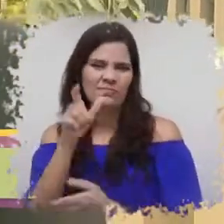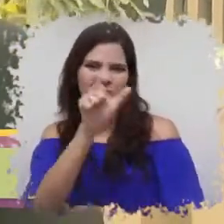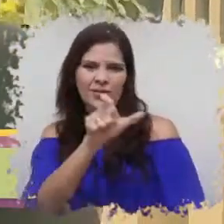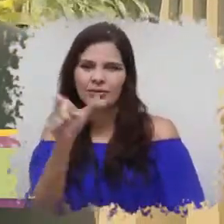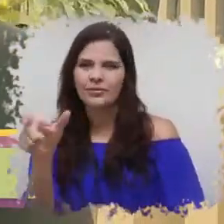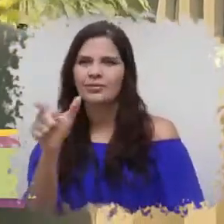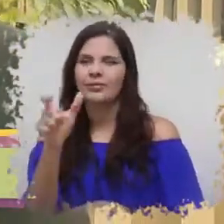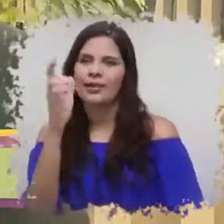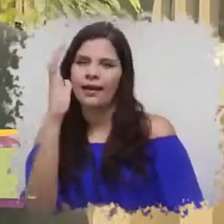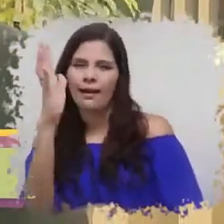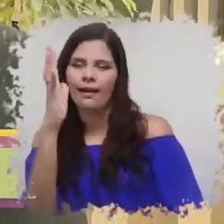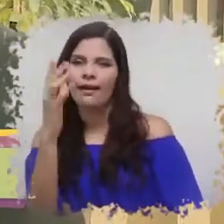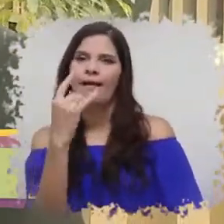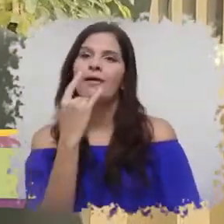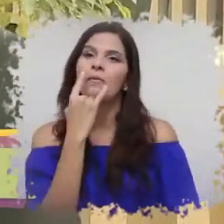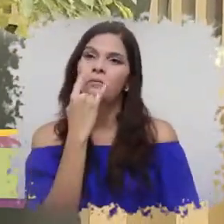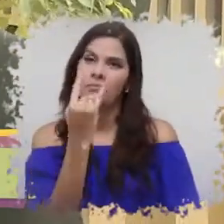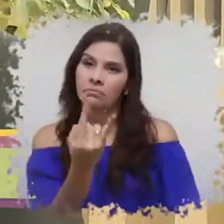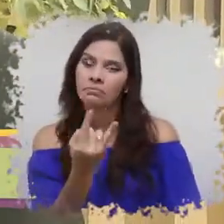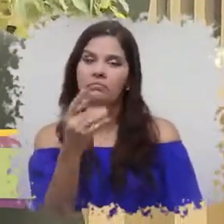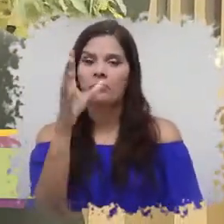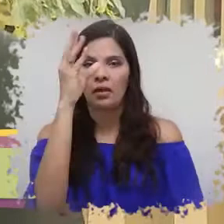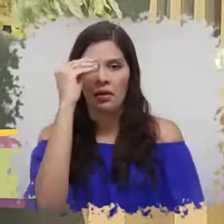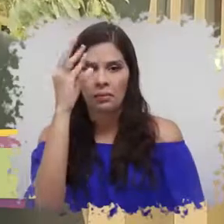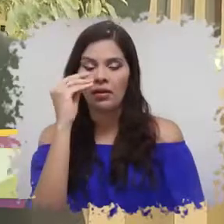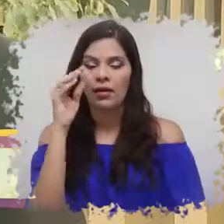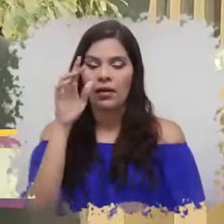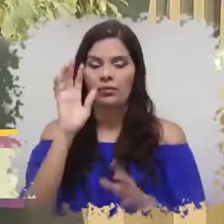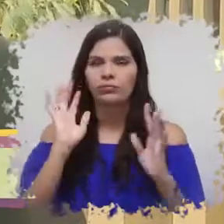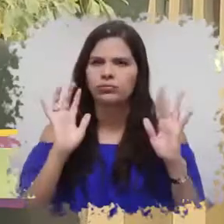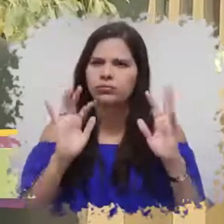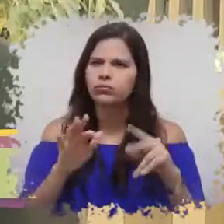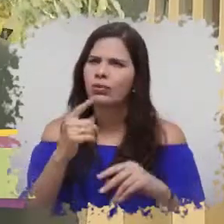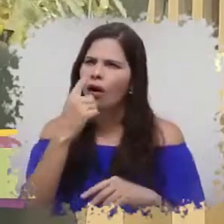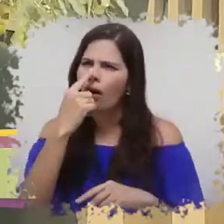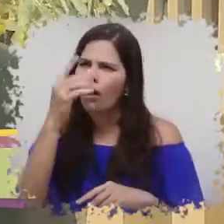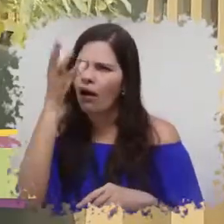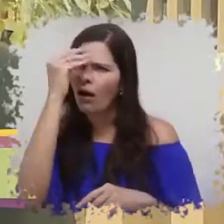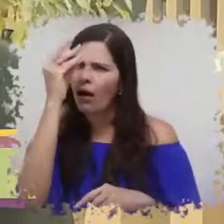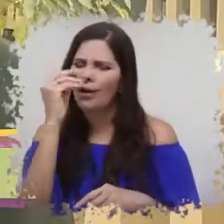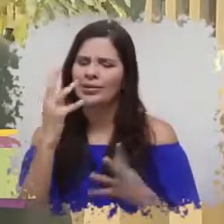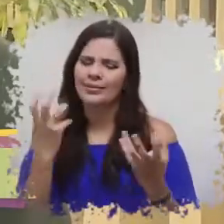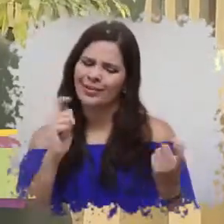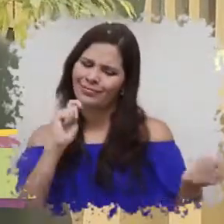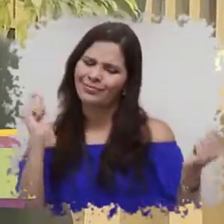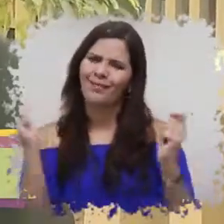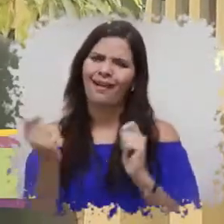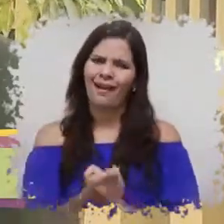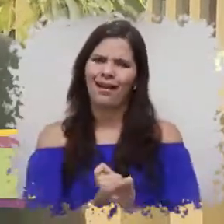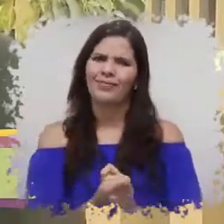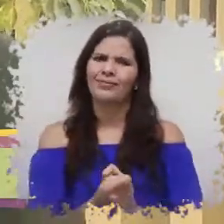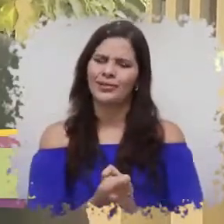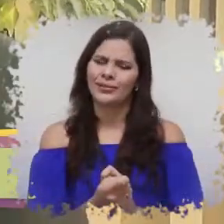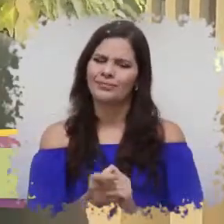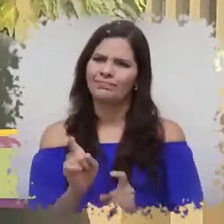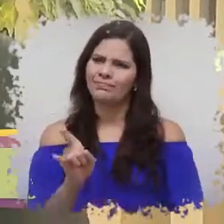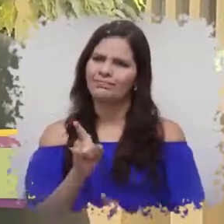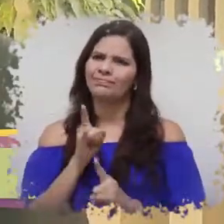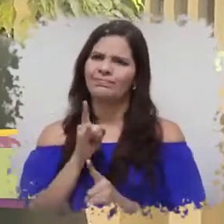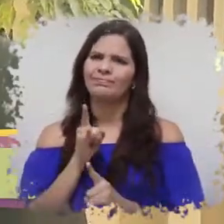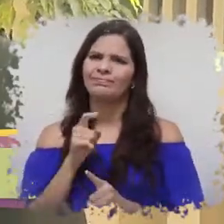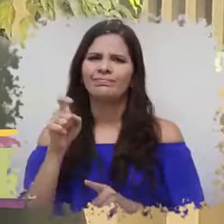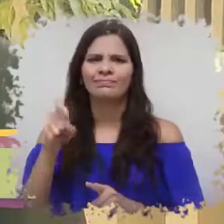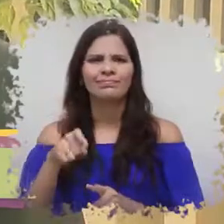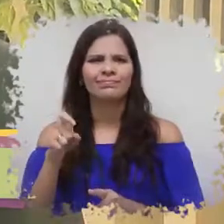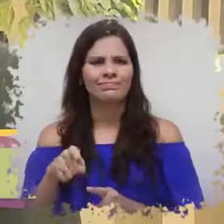las personas, es decir, los participantes se interesan por transformar su realidad, y esa transformación social